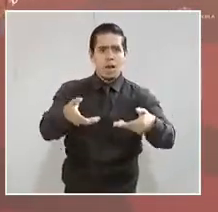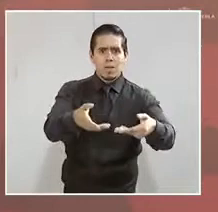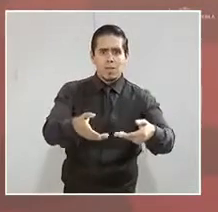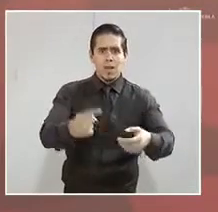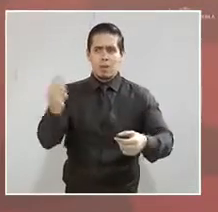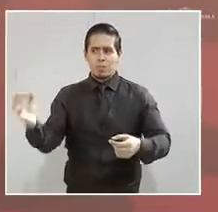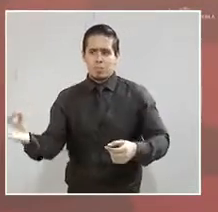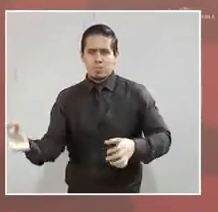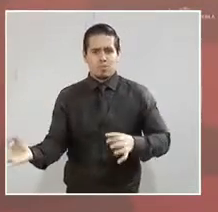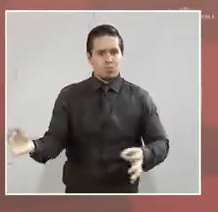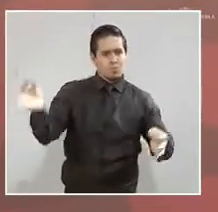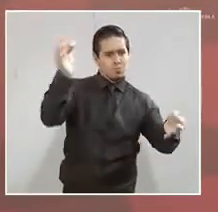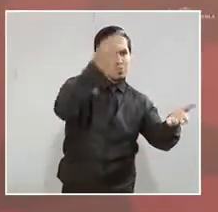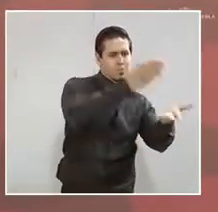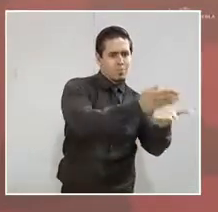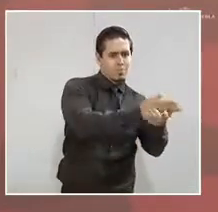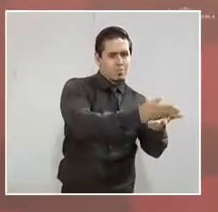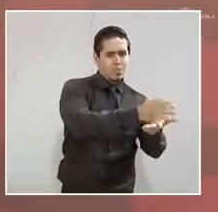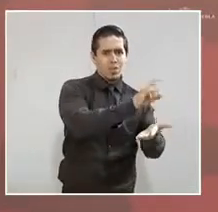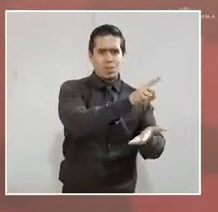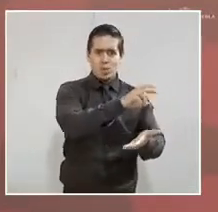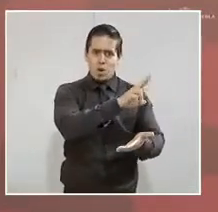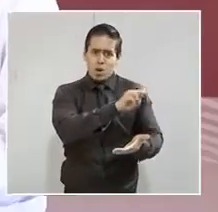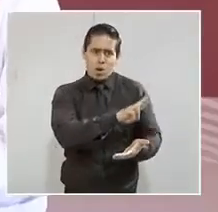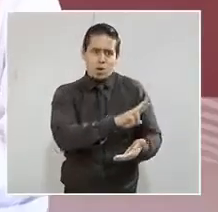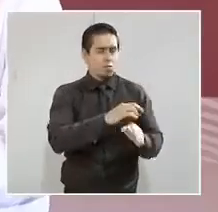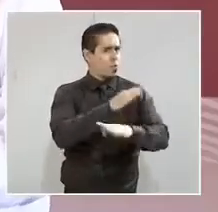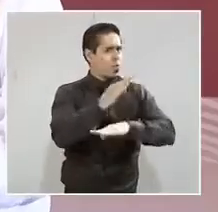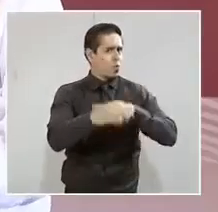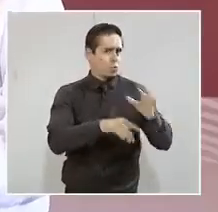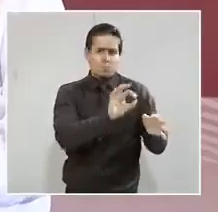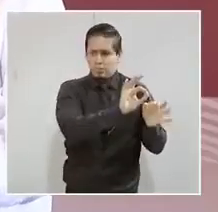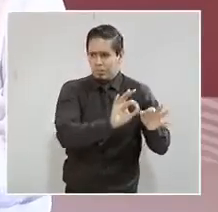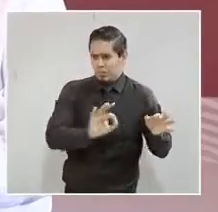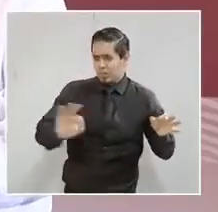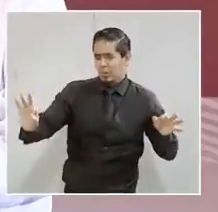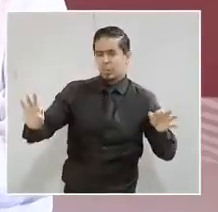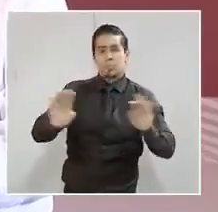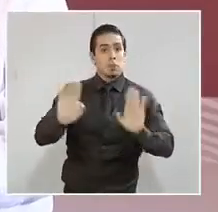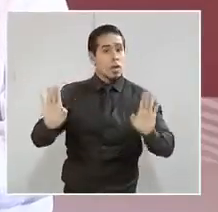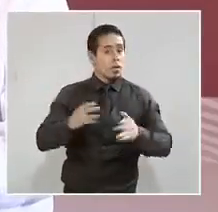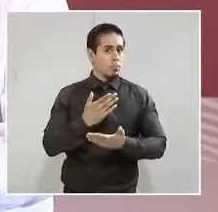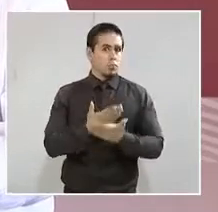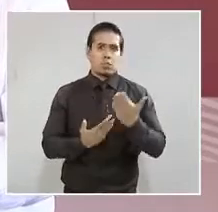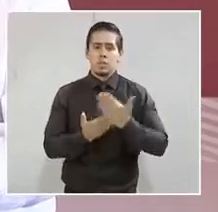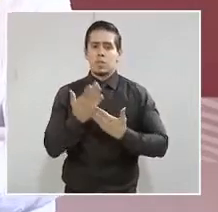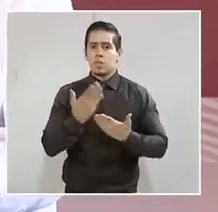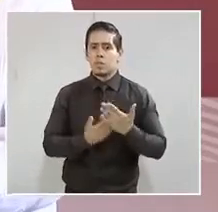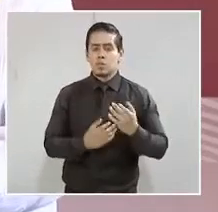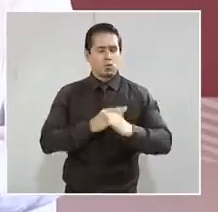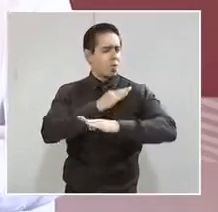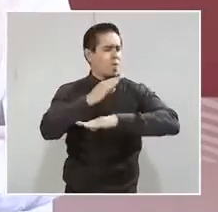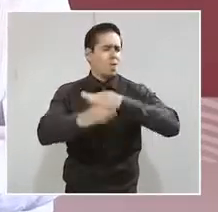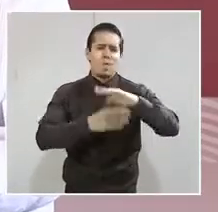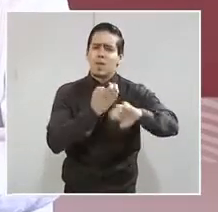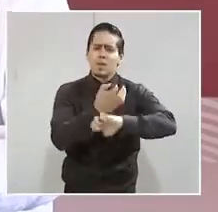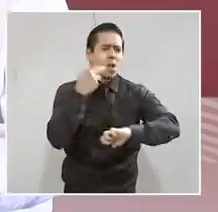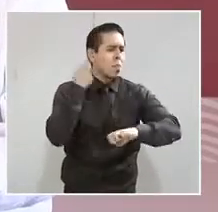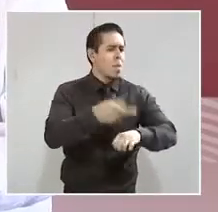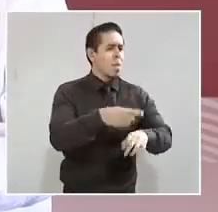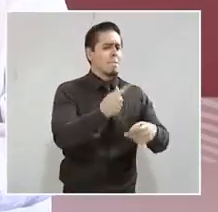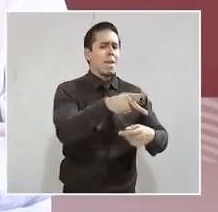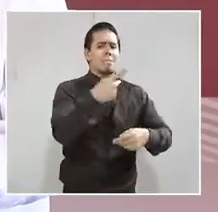en la Colorada, la carretera de Atoyatempan, y tenemos lleno de carreteras todo el estado, que son